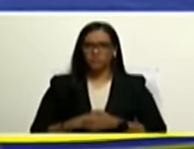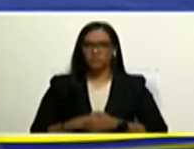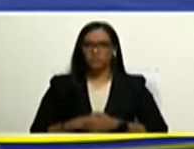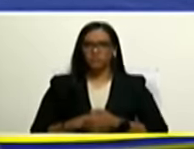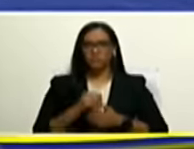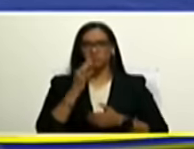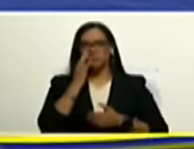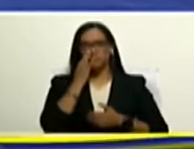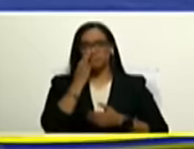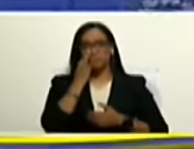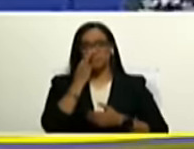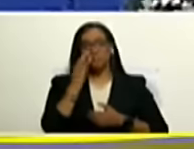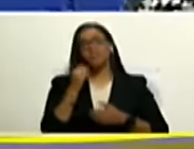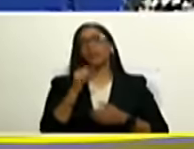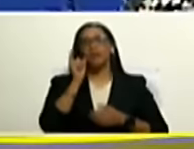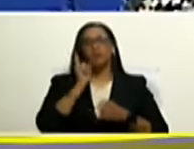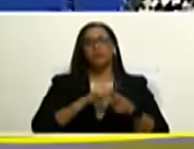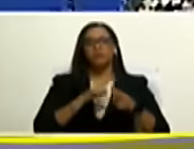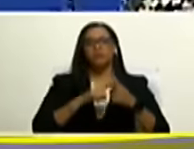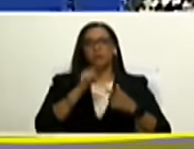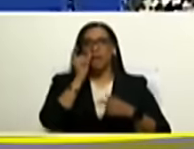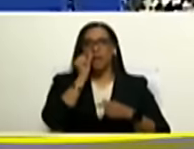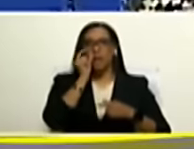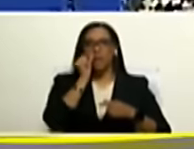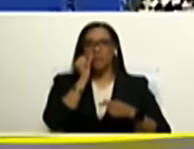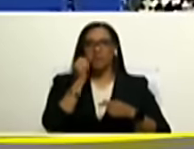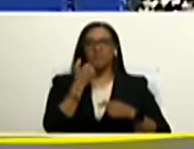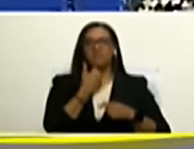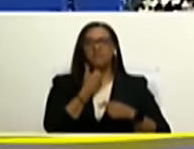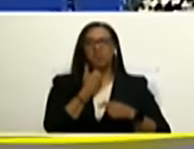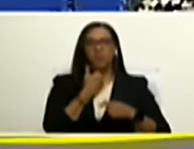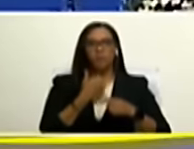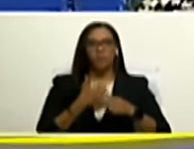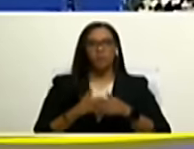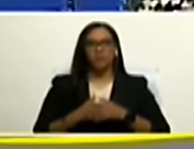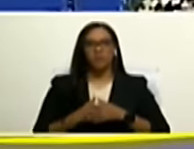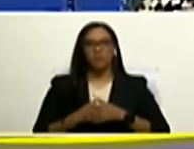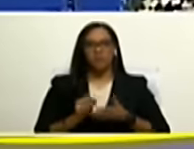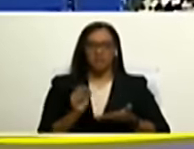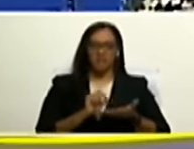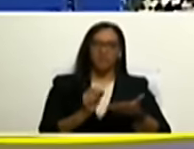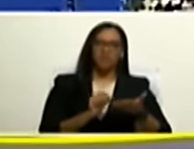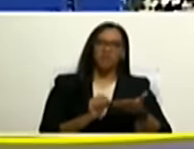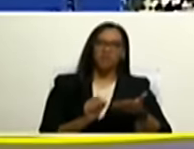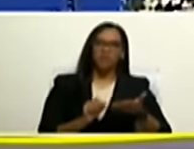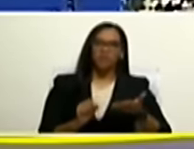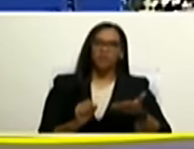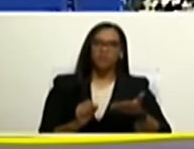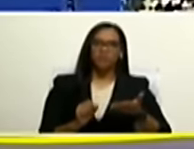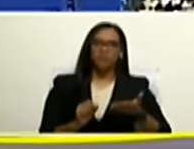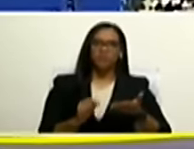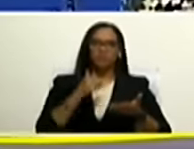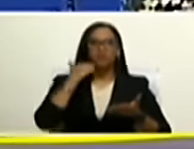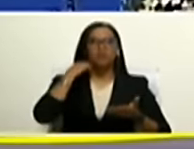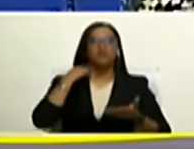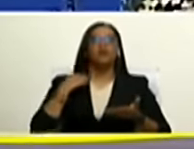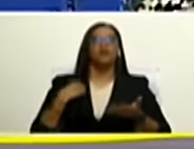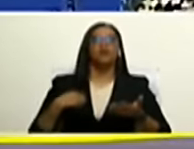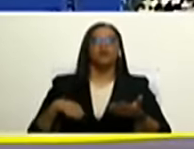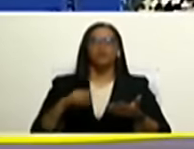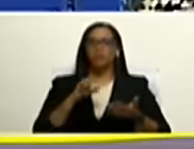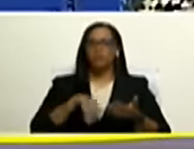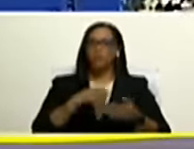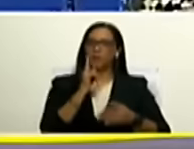Y entonces el hombre estaba muy enfermo y escribió lo que se puede llamar una carta